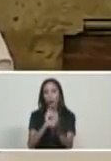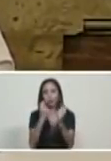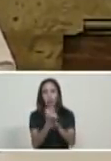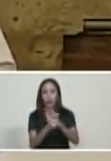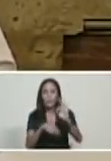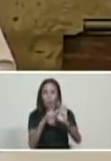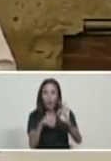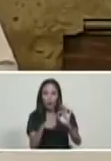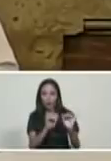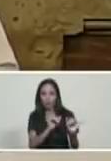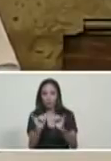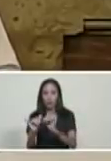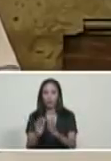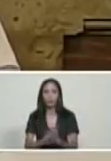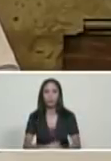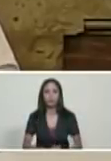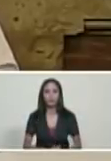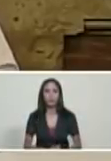pues.